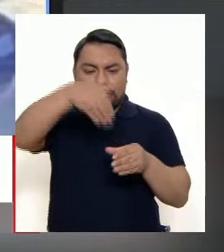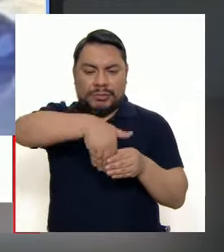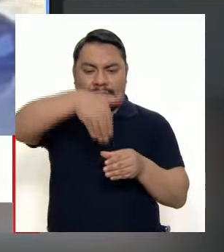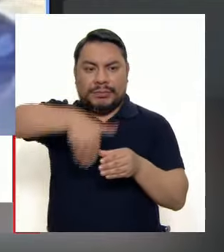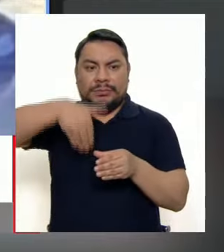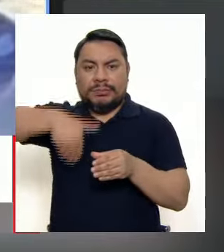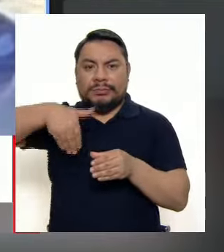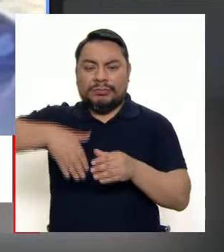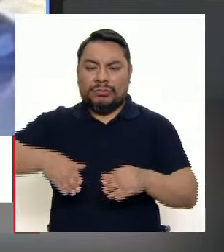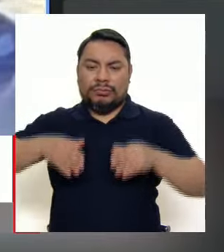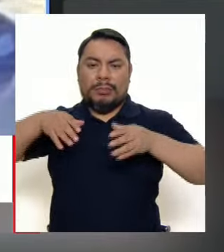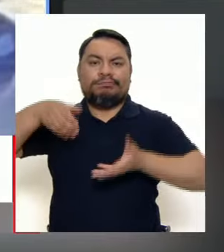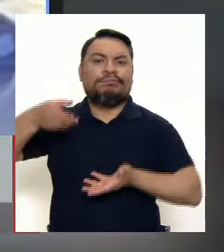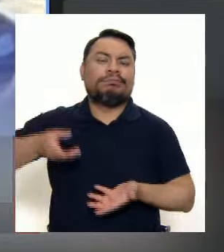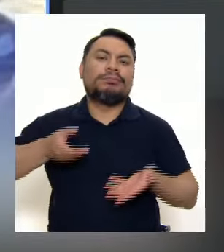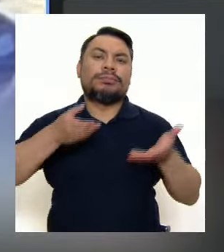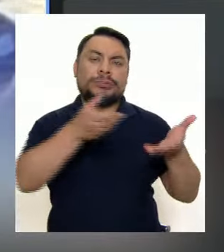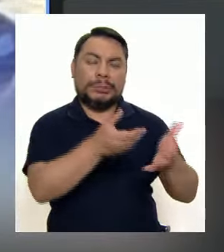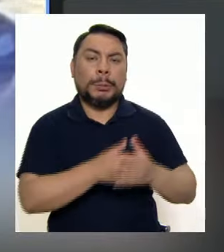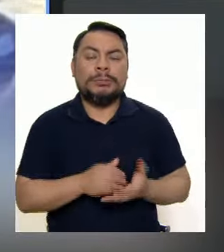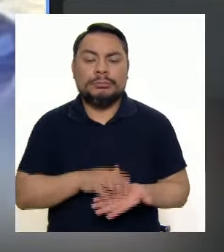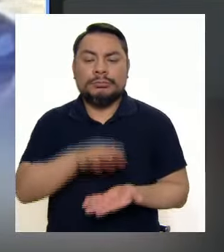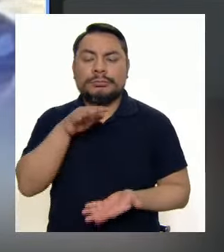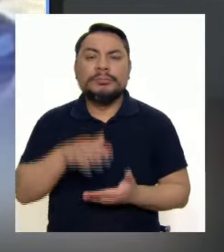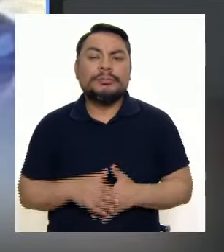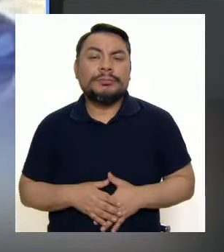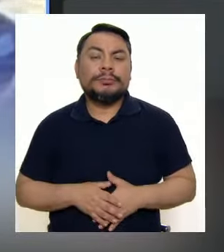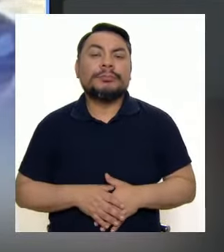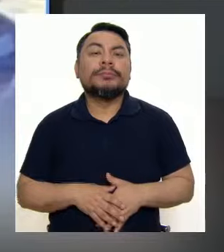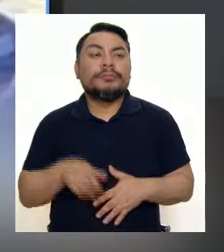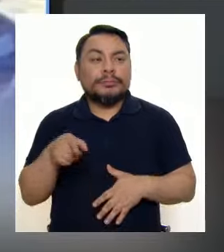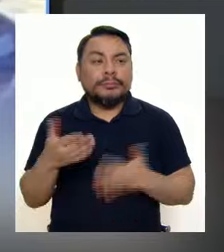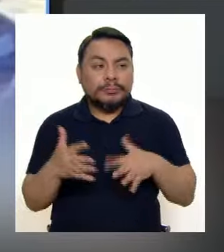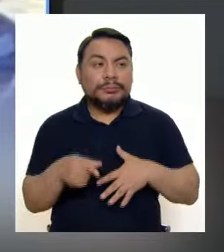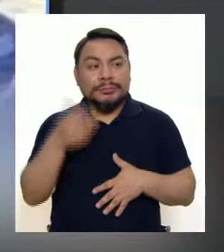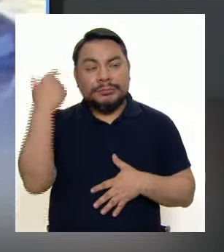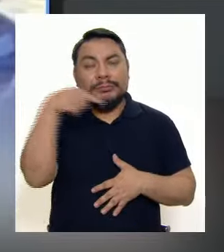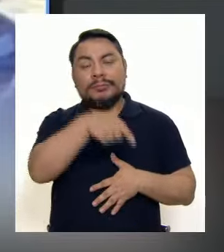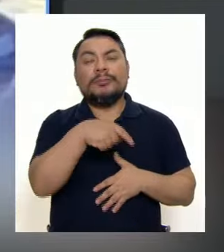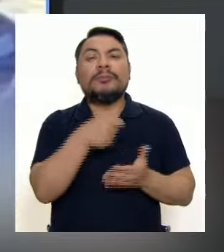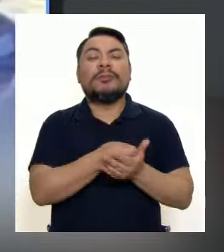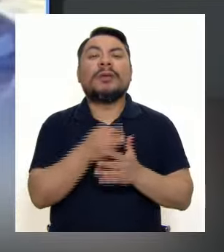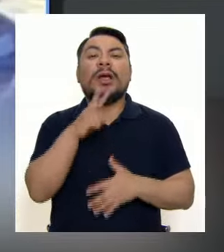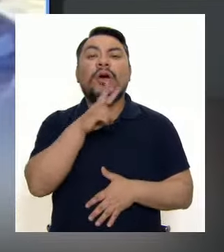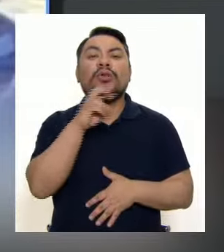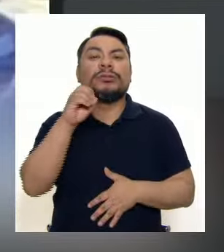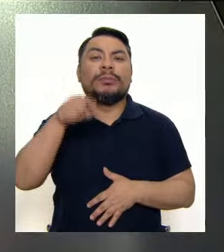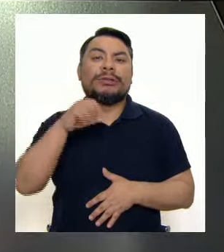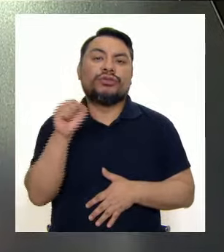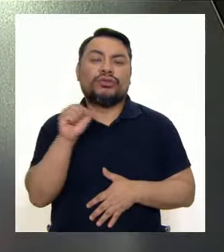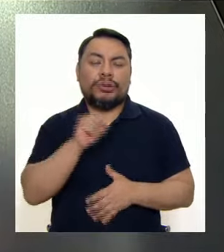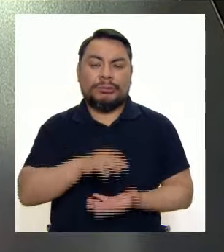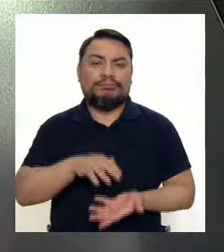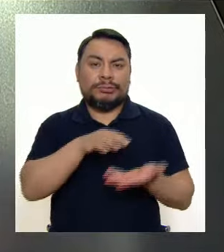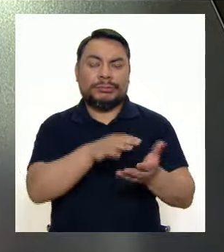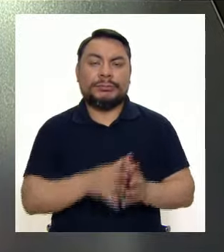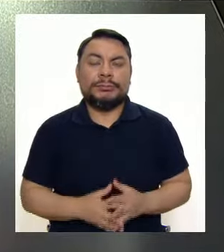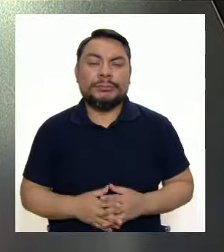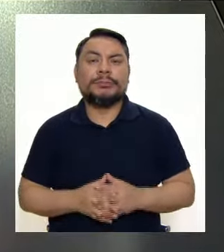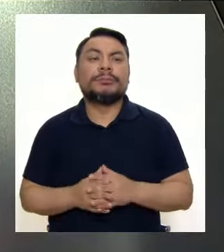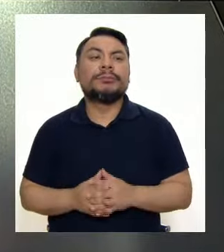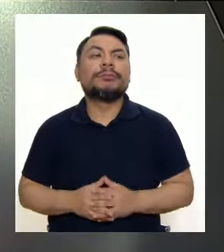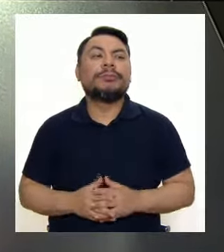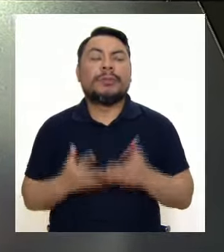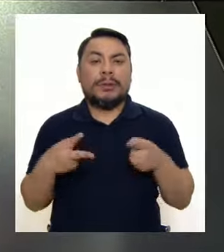dinero normalmente pedíamos sea en ese momento era billetes de 200,000 soles cada uno momento de ir